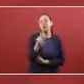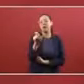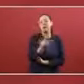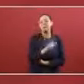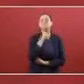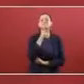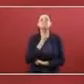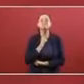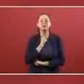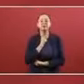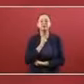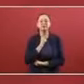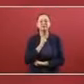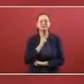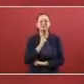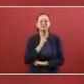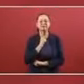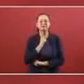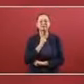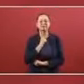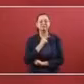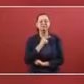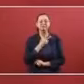y así están